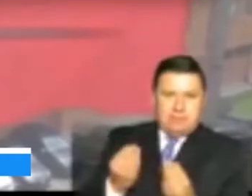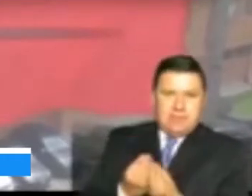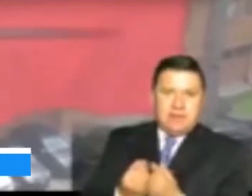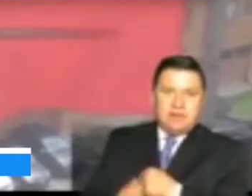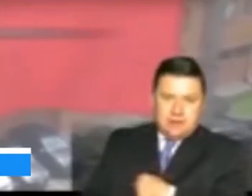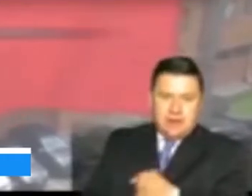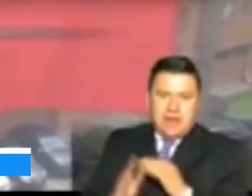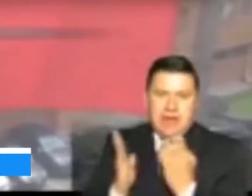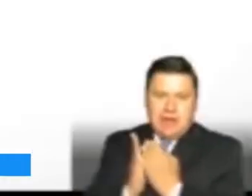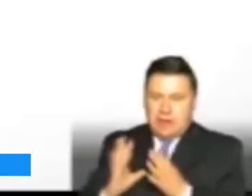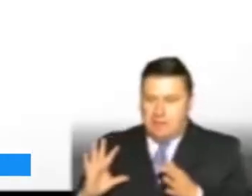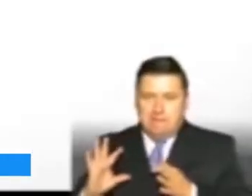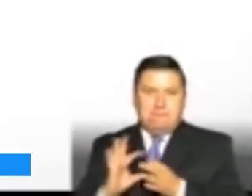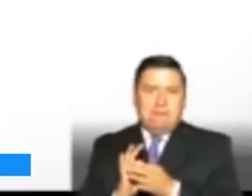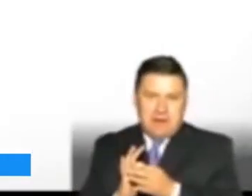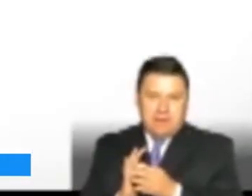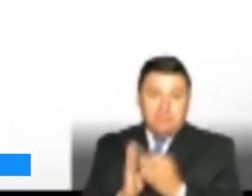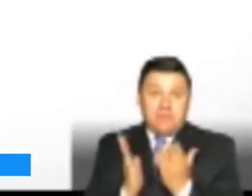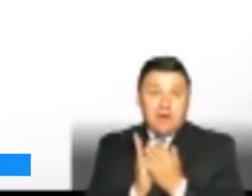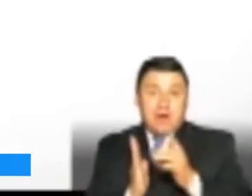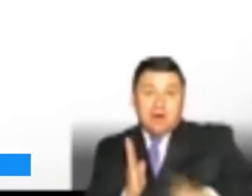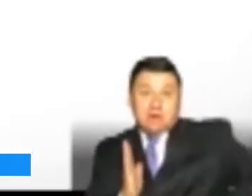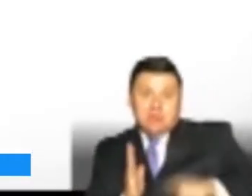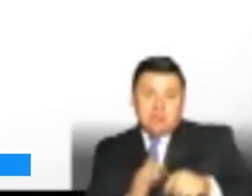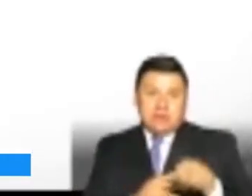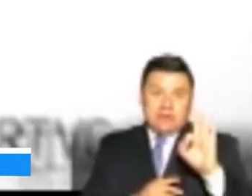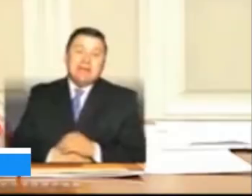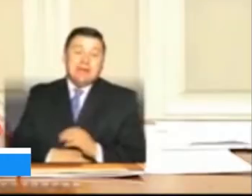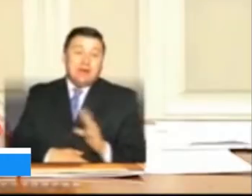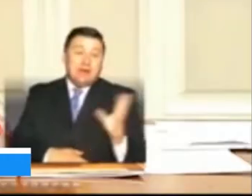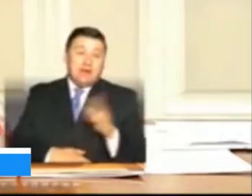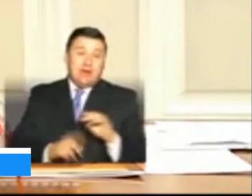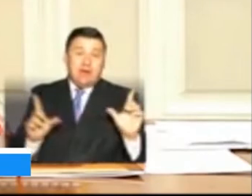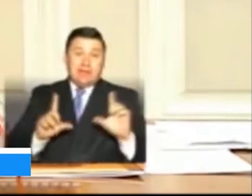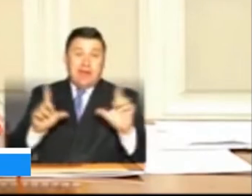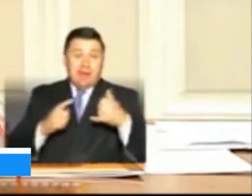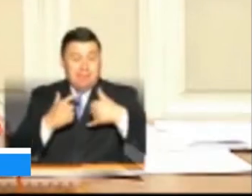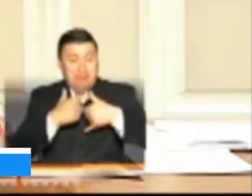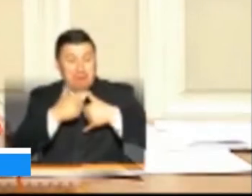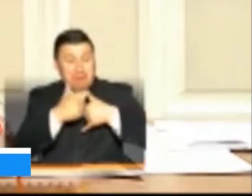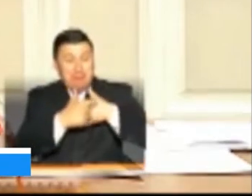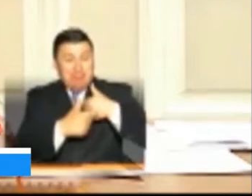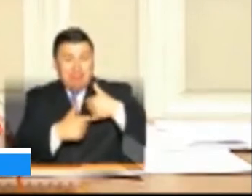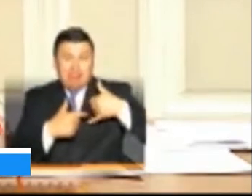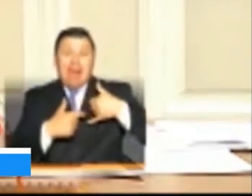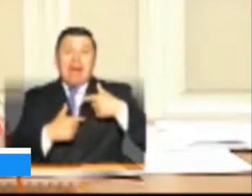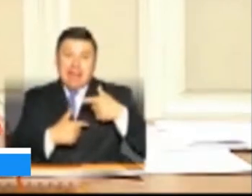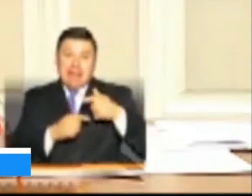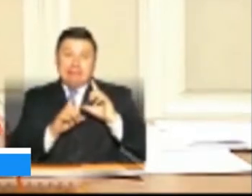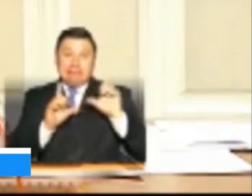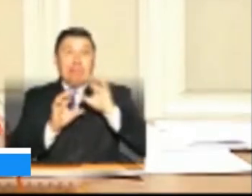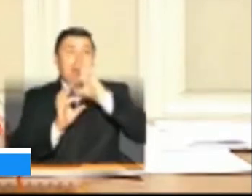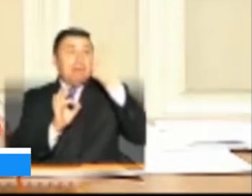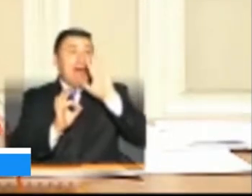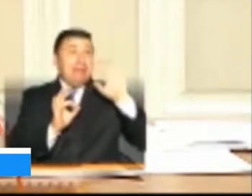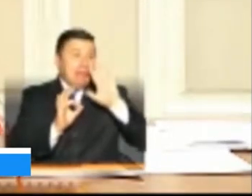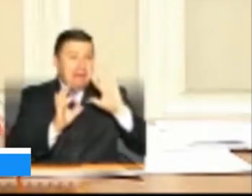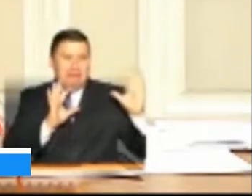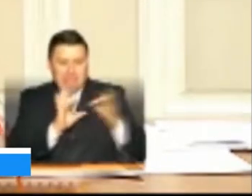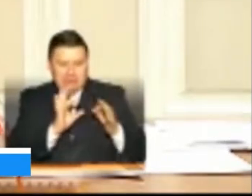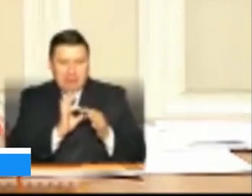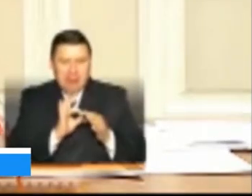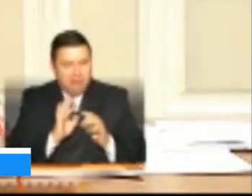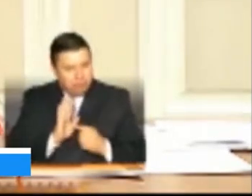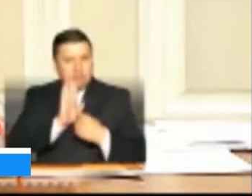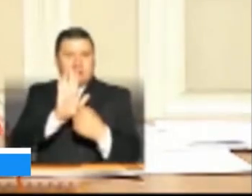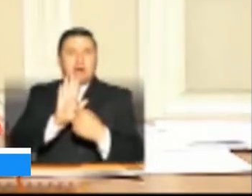estos contenidos a todos los lugares y rincones del país. Todos los canales públicos de televisión regional se unen en este esfuerzo